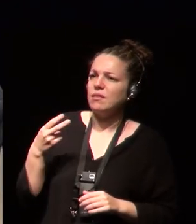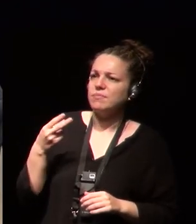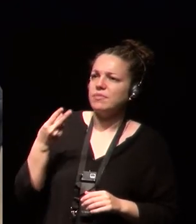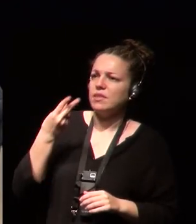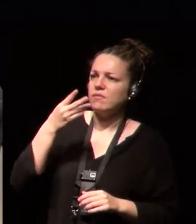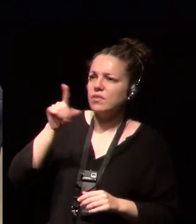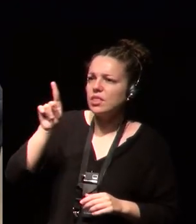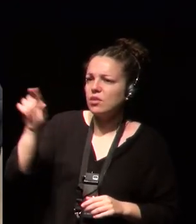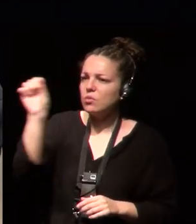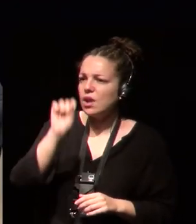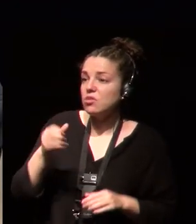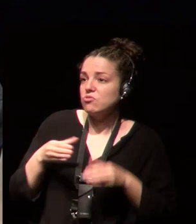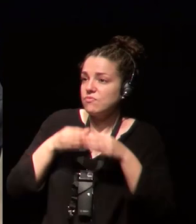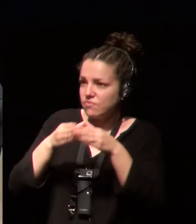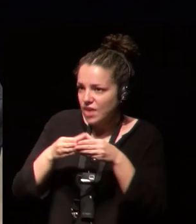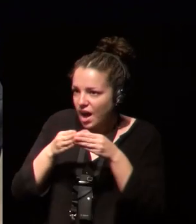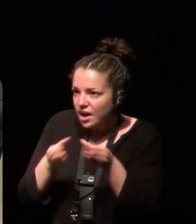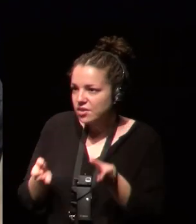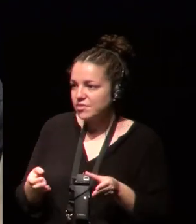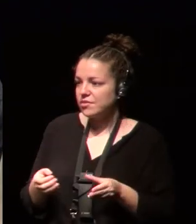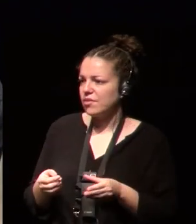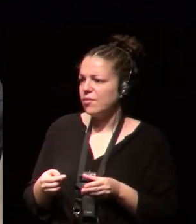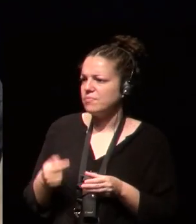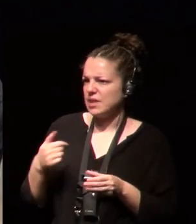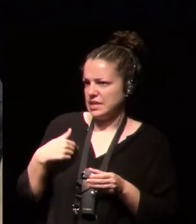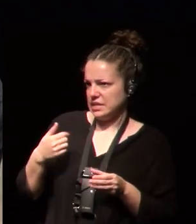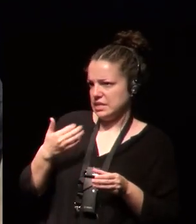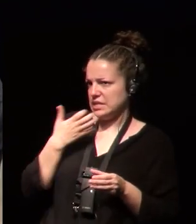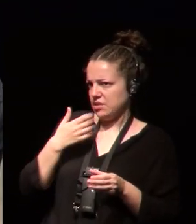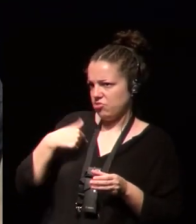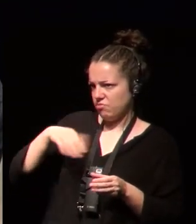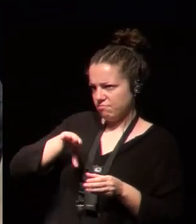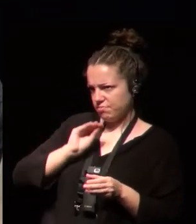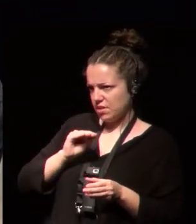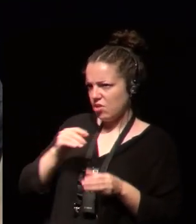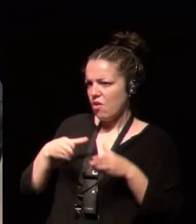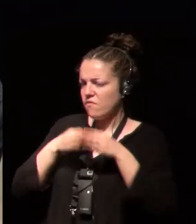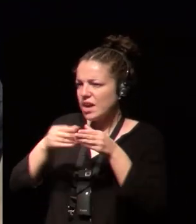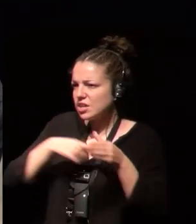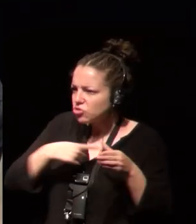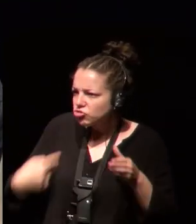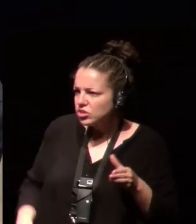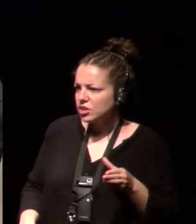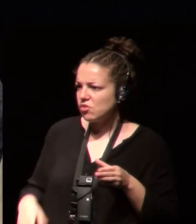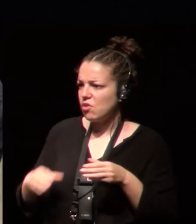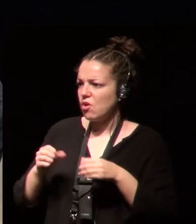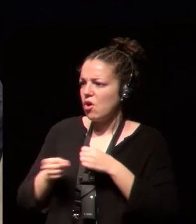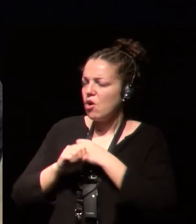barquito, si he entendido bien, ¿no? Anclado, un barquito chino anclado en el puerto en Sydney